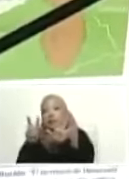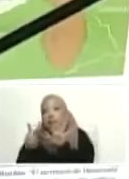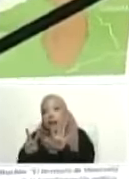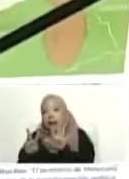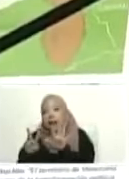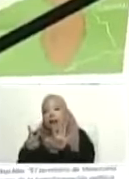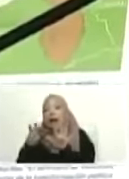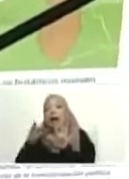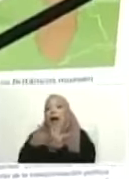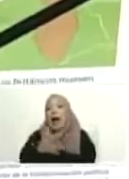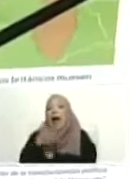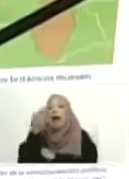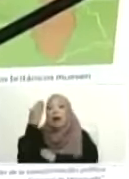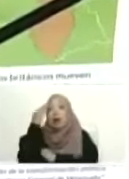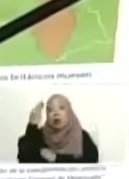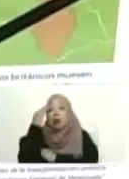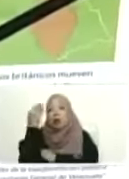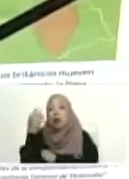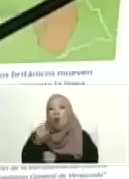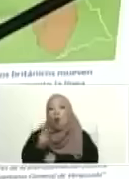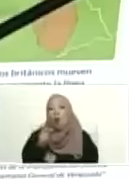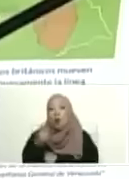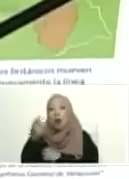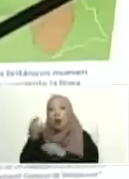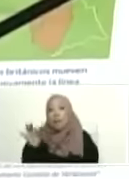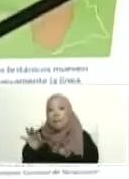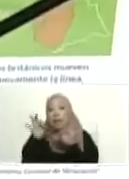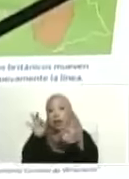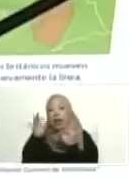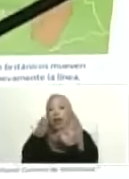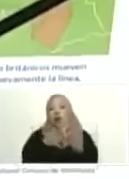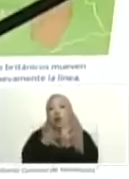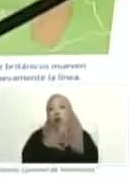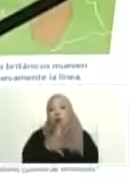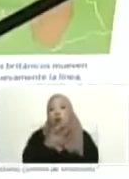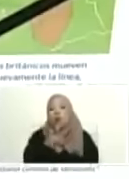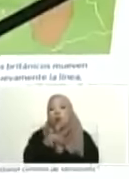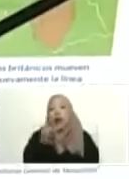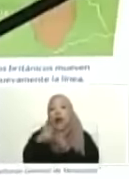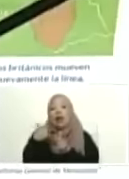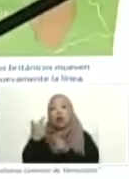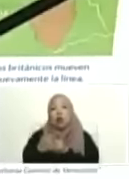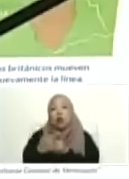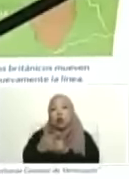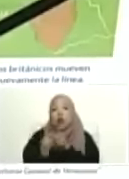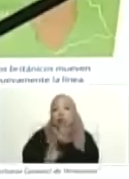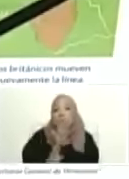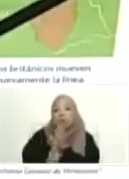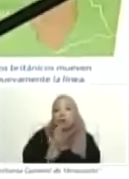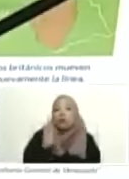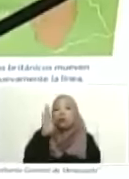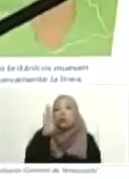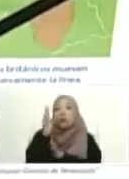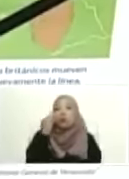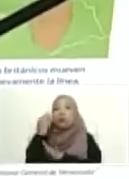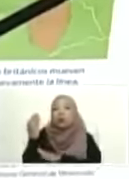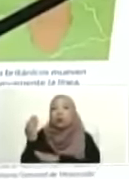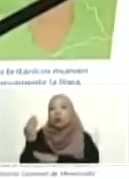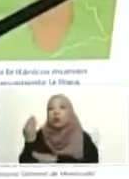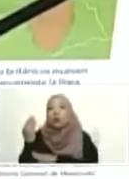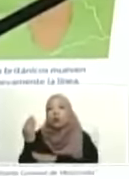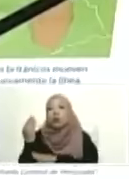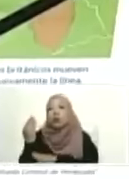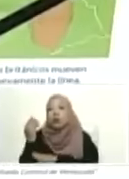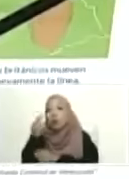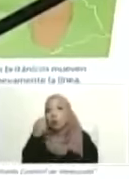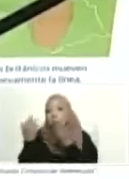capitán Juan Escalón, historiador y especialista en la materia, ya entonces avanza la línea Chambord hacia lo que